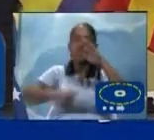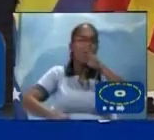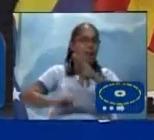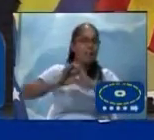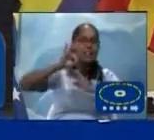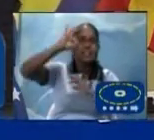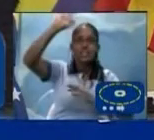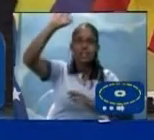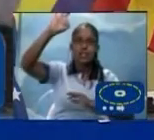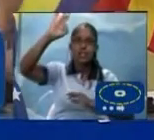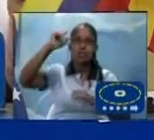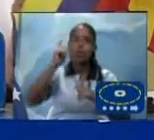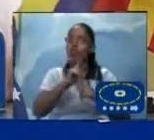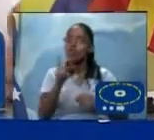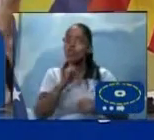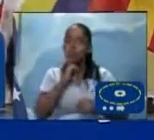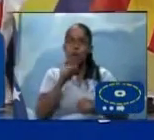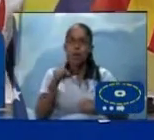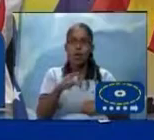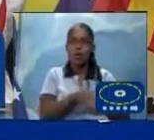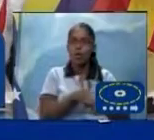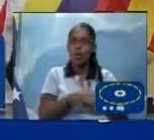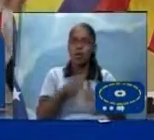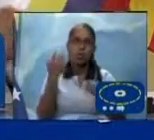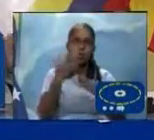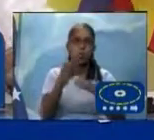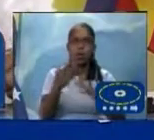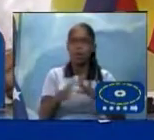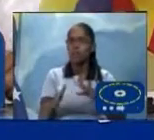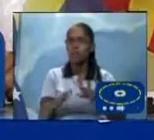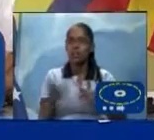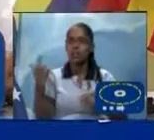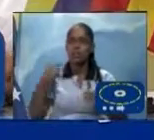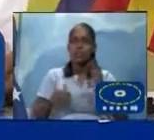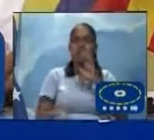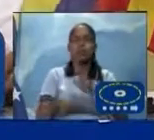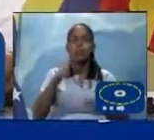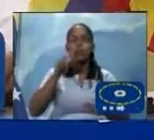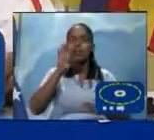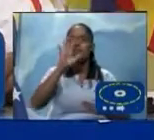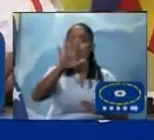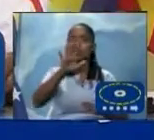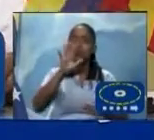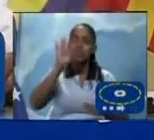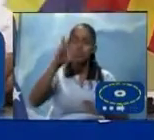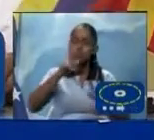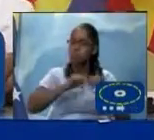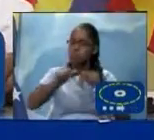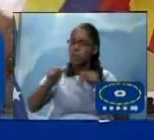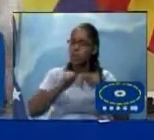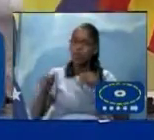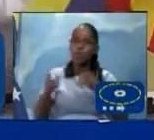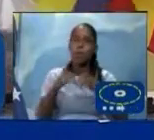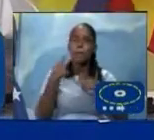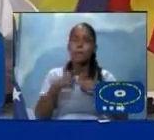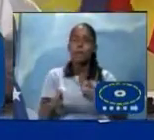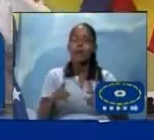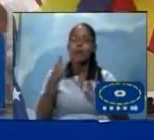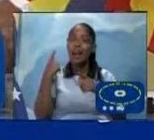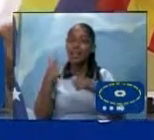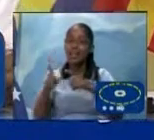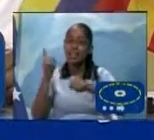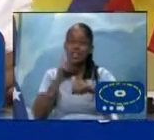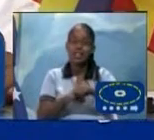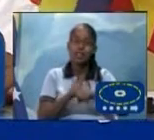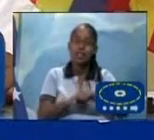altura. No es hoy cualquier rascacielos tiene más de 50 metros de altura. Pero en aquel